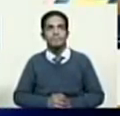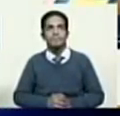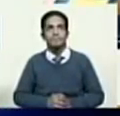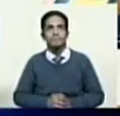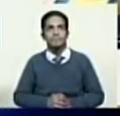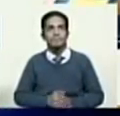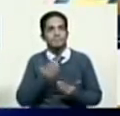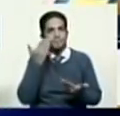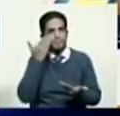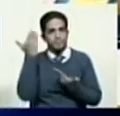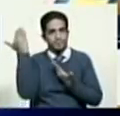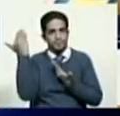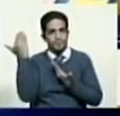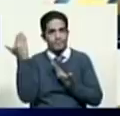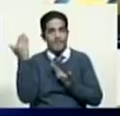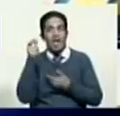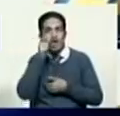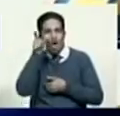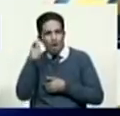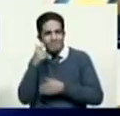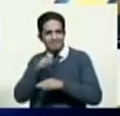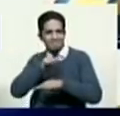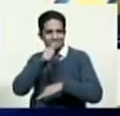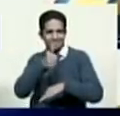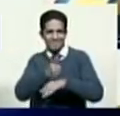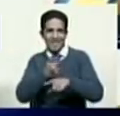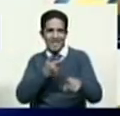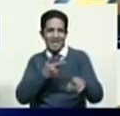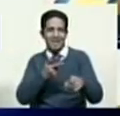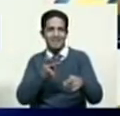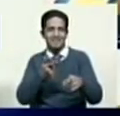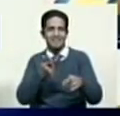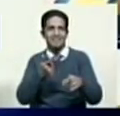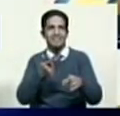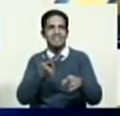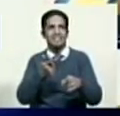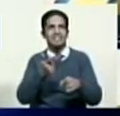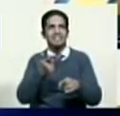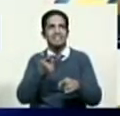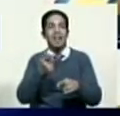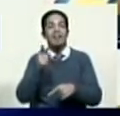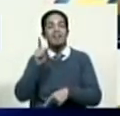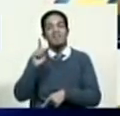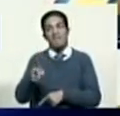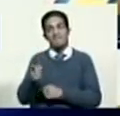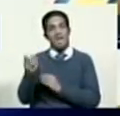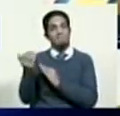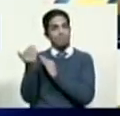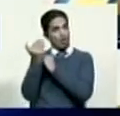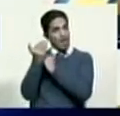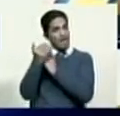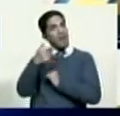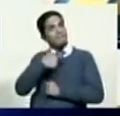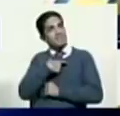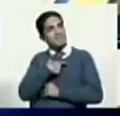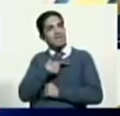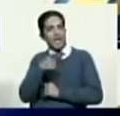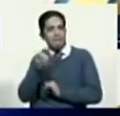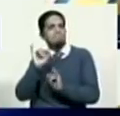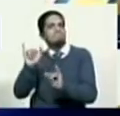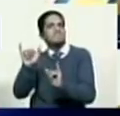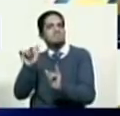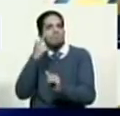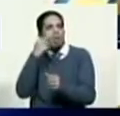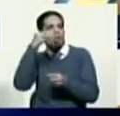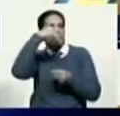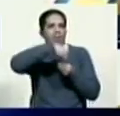Que estuvo detrás del atentado de los drones. El que tenía que protegerme de los drones estaba en el atentado. Un topo